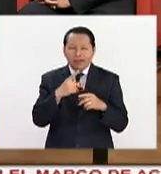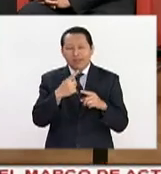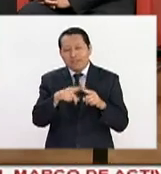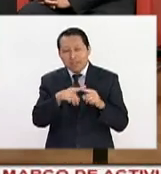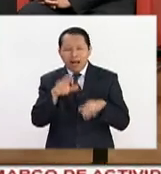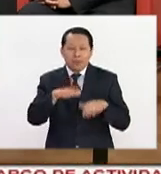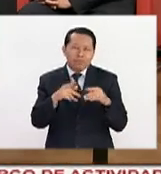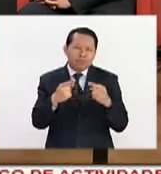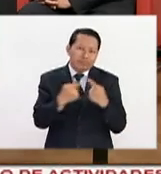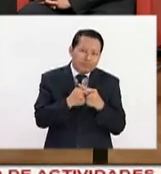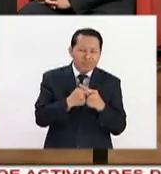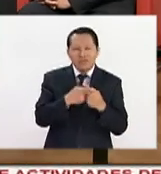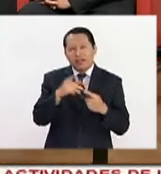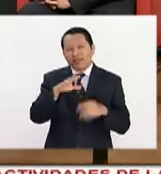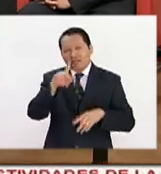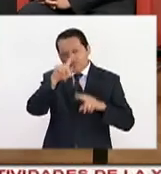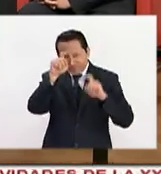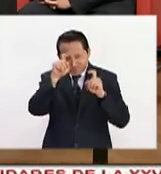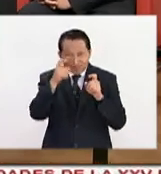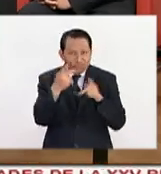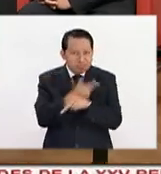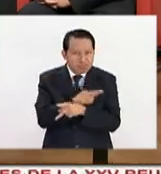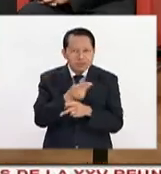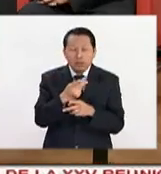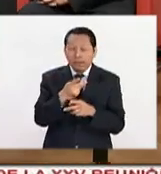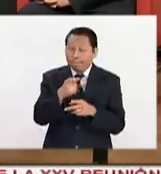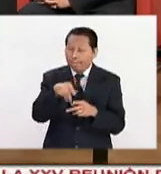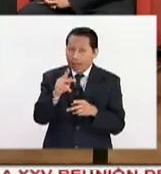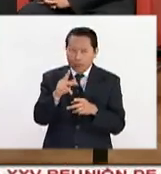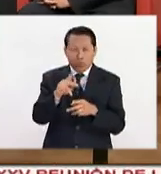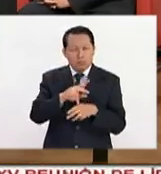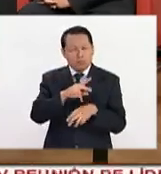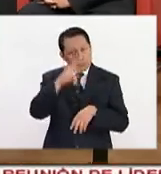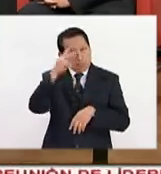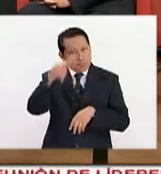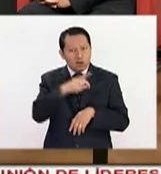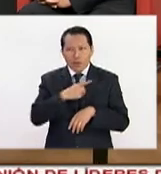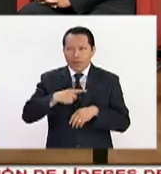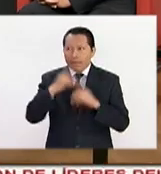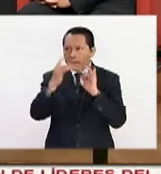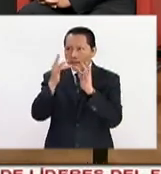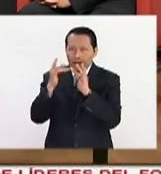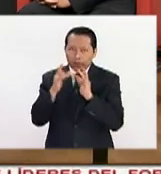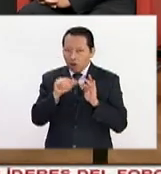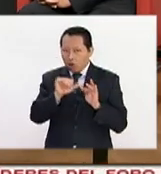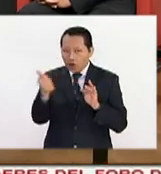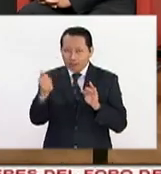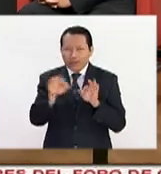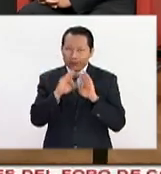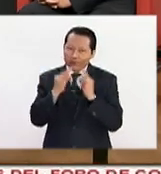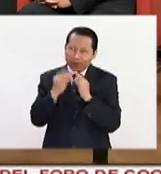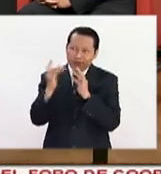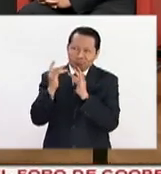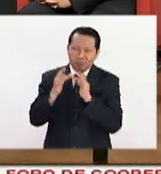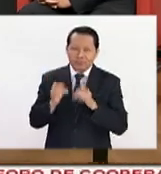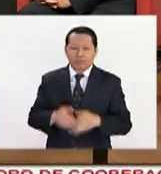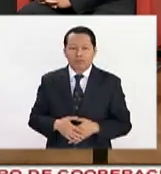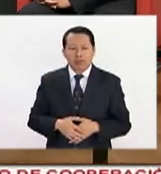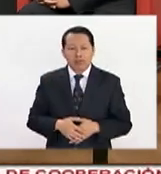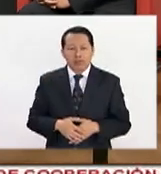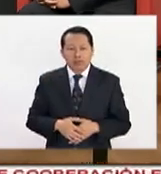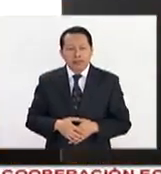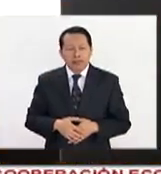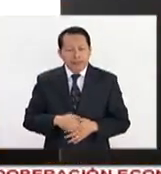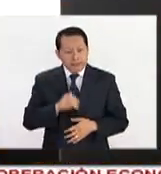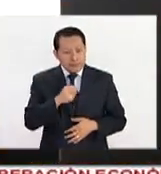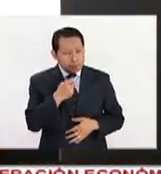discrepancia, hay incertidumbre y, en fin, nuestro país tiene que buscar otras alternativas. Es correcto. Gracias. Pues sí, efectivamente,